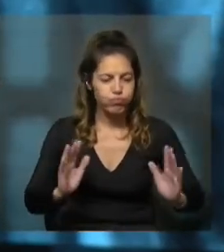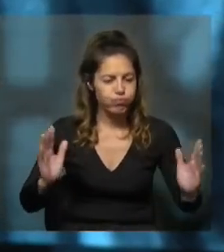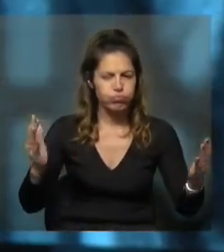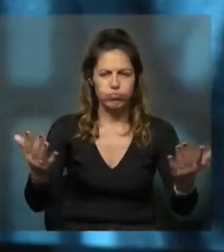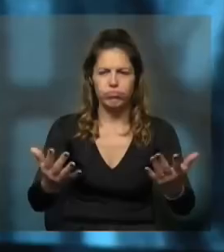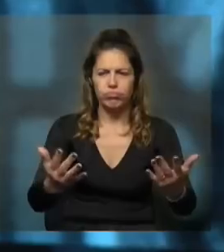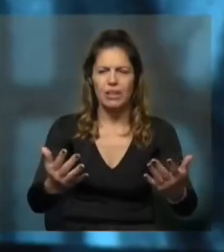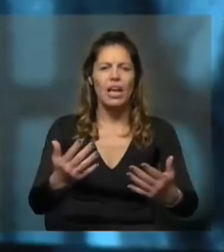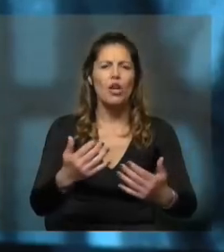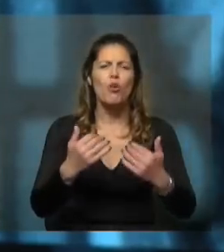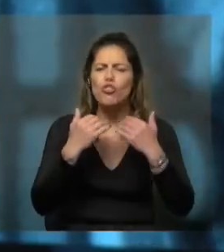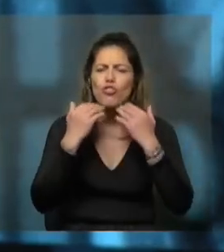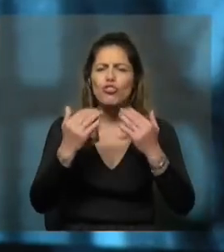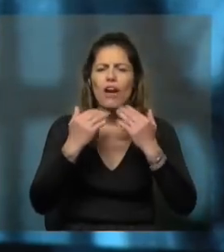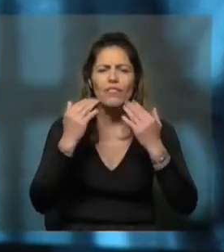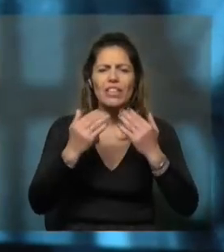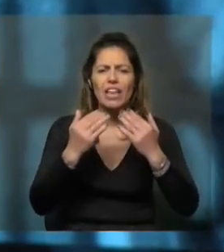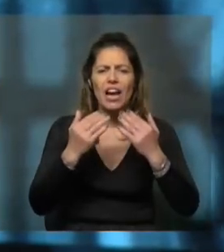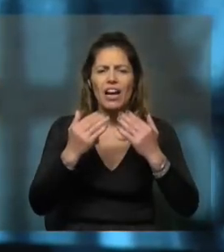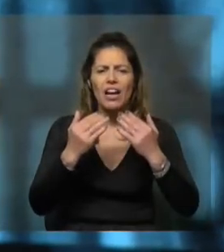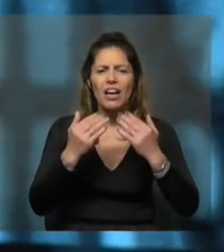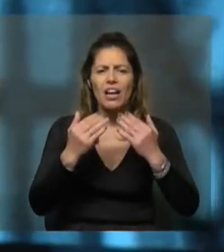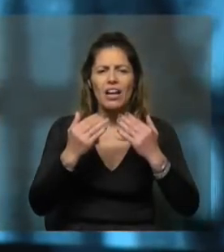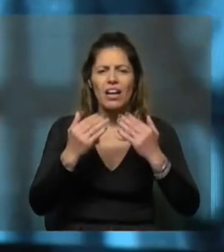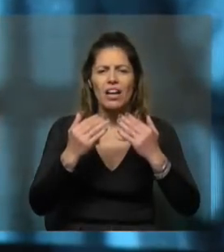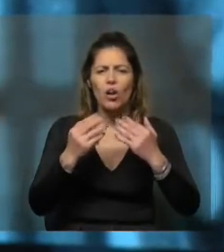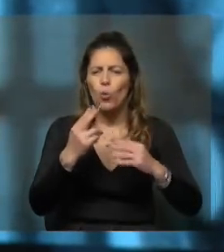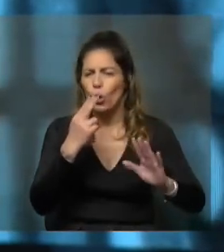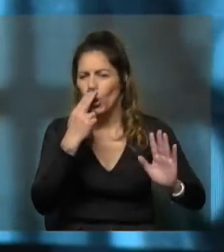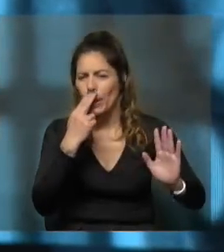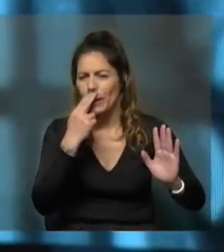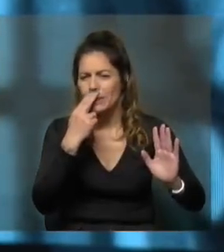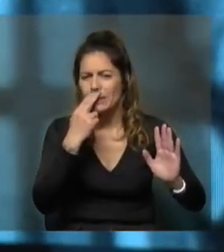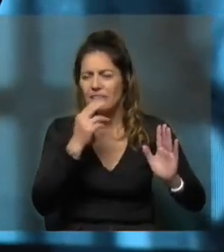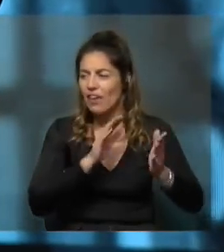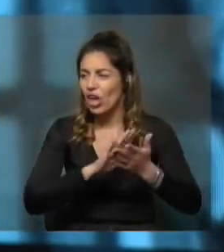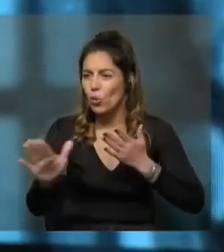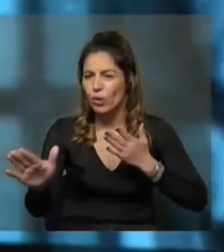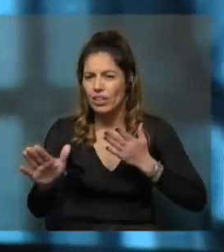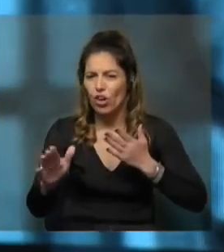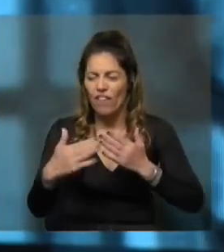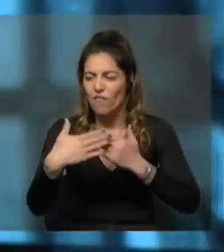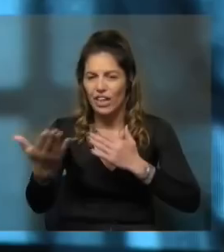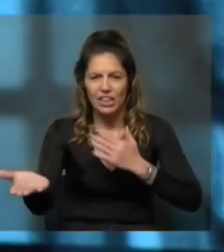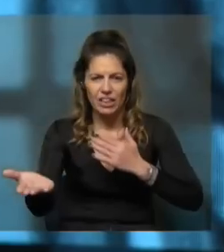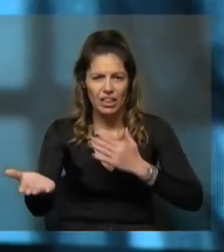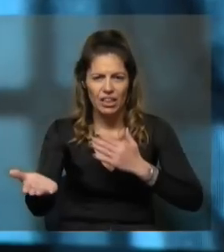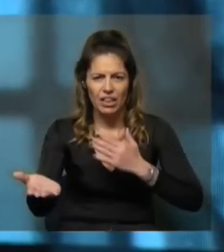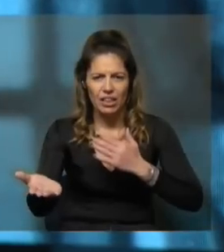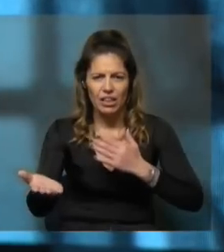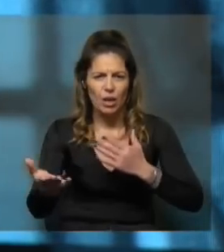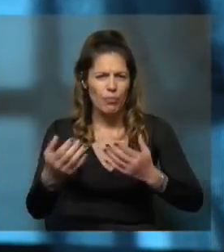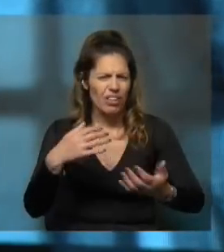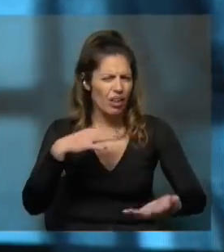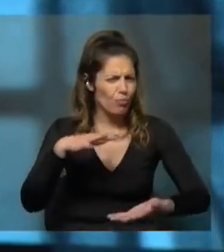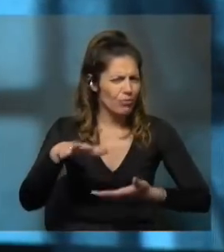y vos no sabías si estaban unos nazis que habían huido enfrente porque era